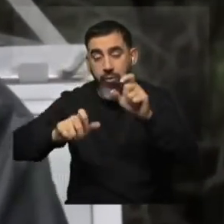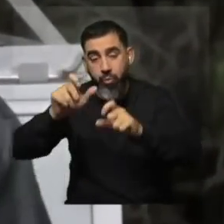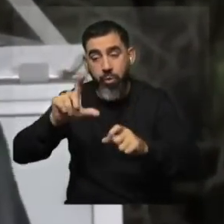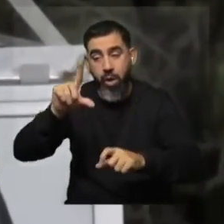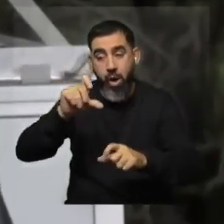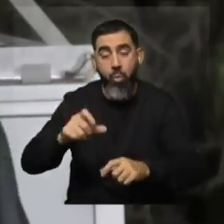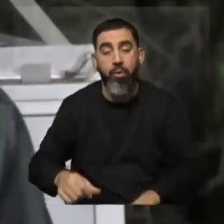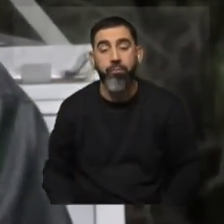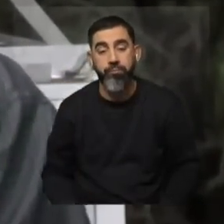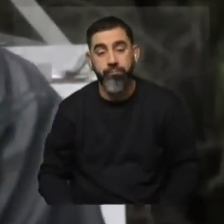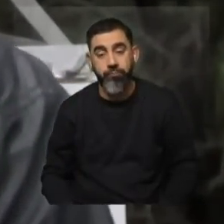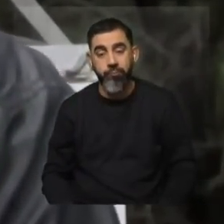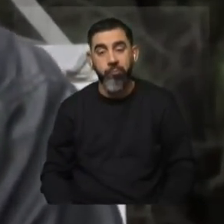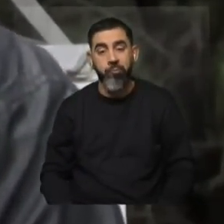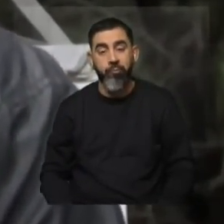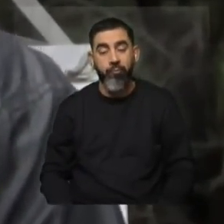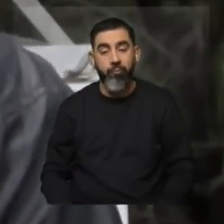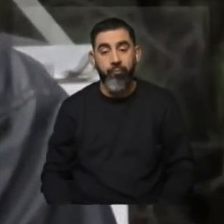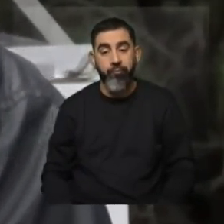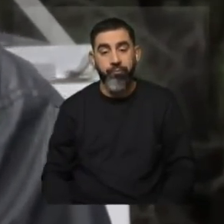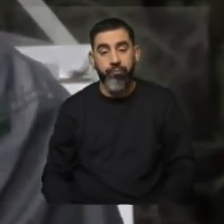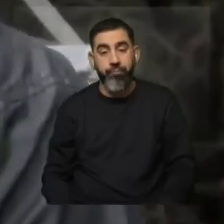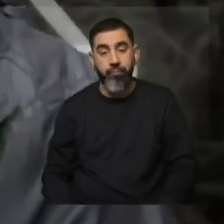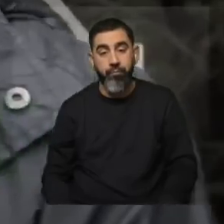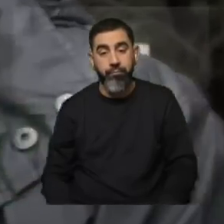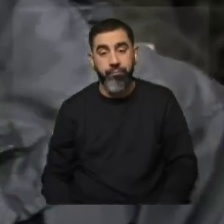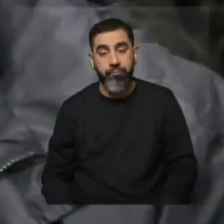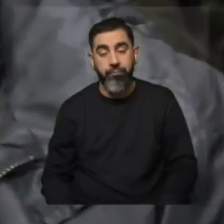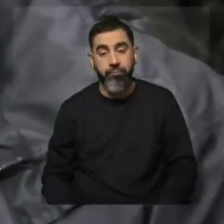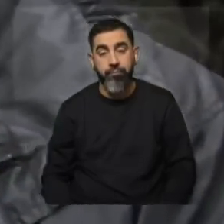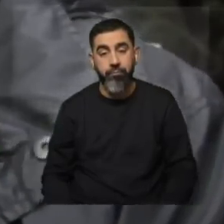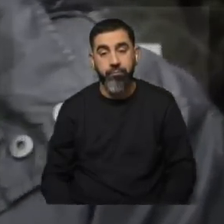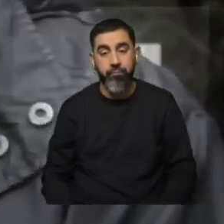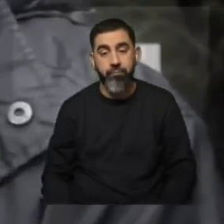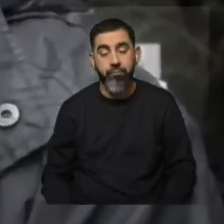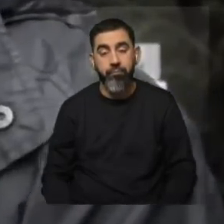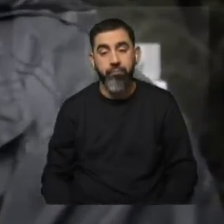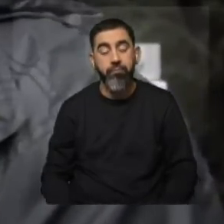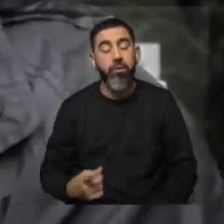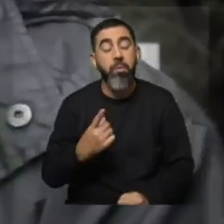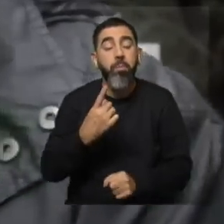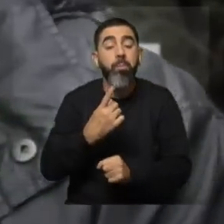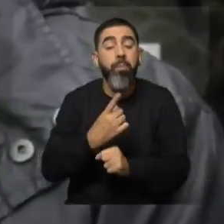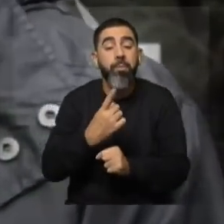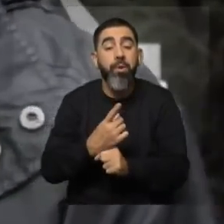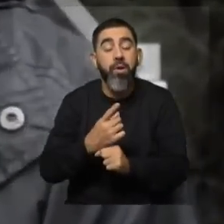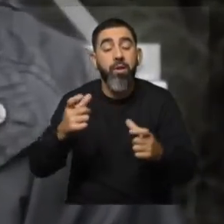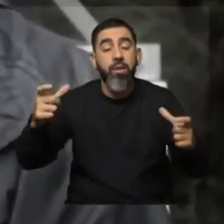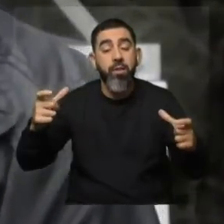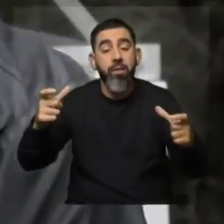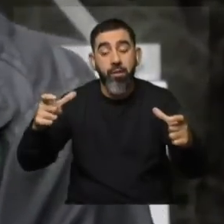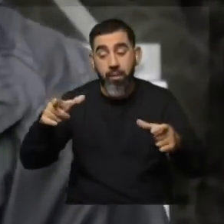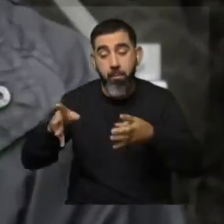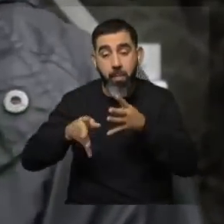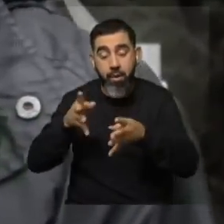el agua potable nosotros este el primer la primer salida de estos tanques va a ser